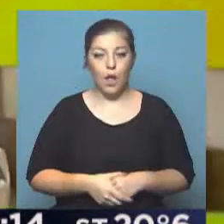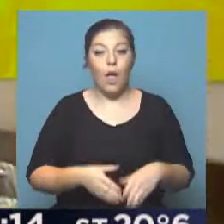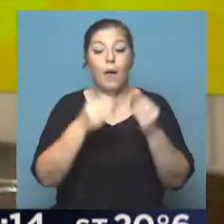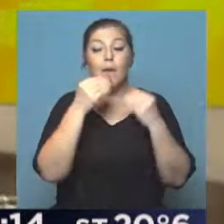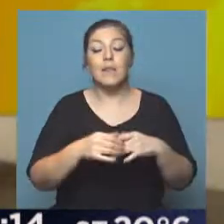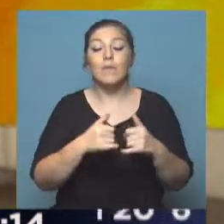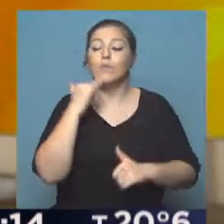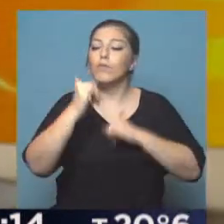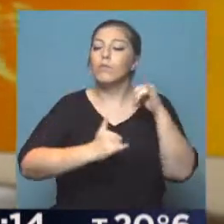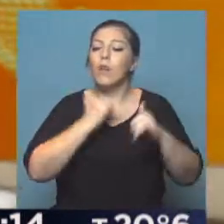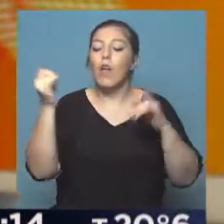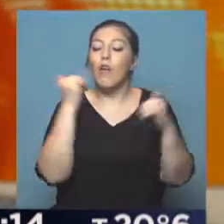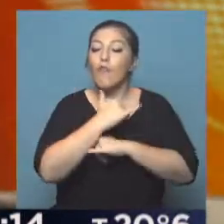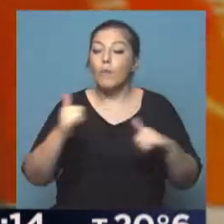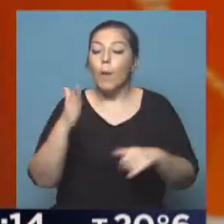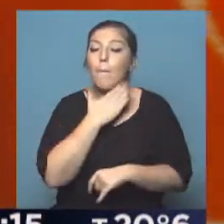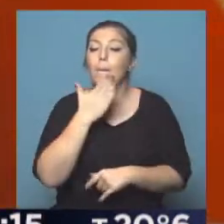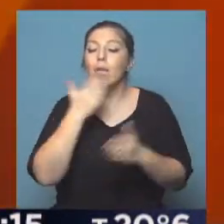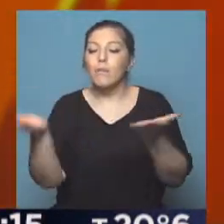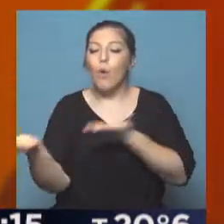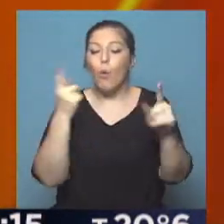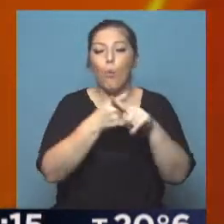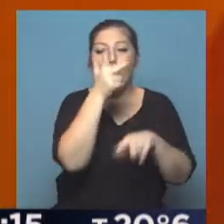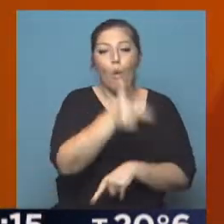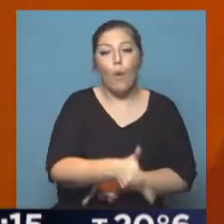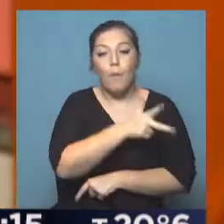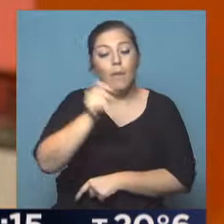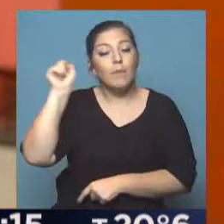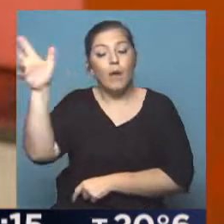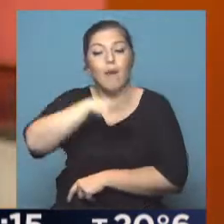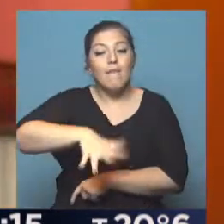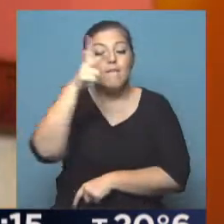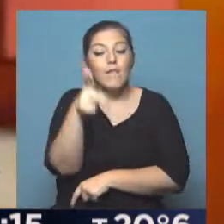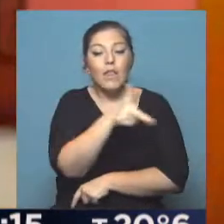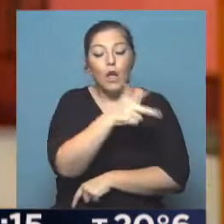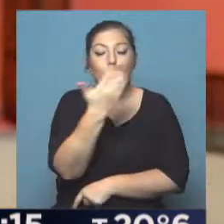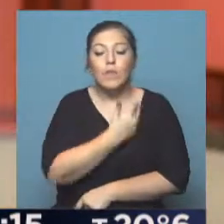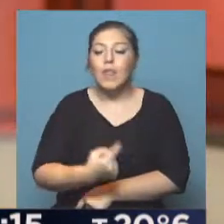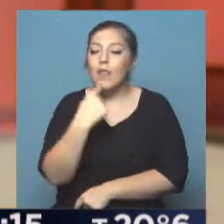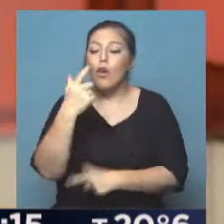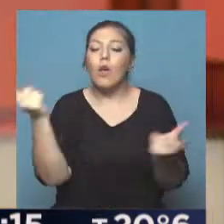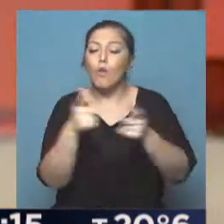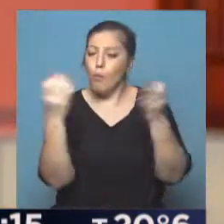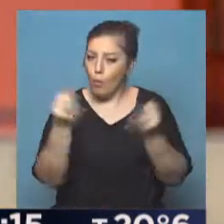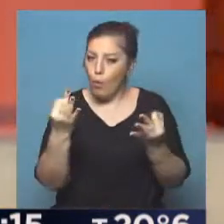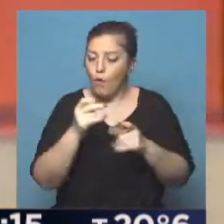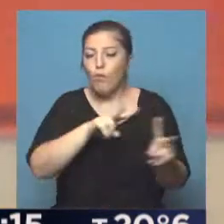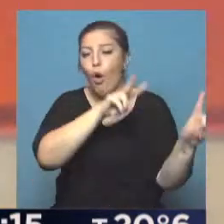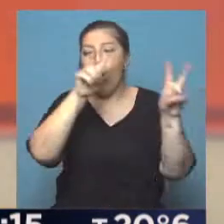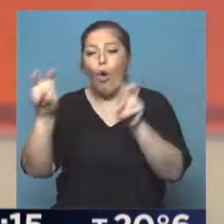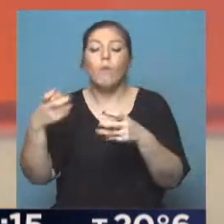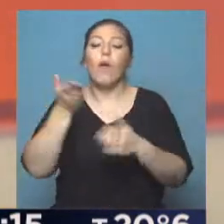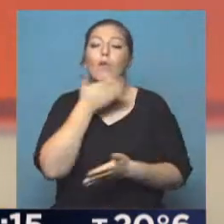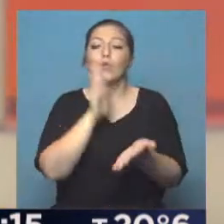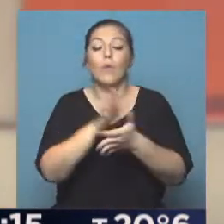Comenzamos a desarrollar la información. Mauricio Macri fue recibido por el Papa Francisco en el Vaticano. El presidente dijo que la reunión fue muy útil, entre otros temas.